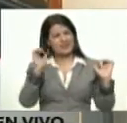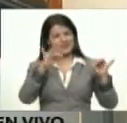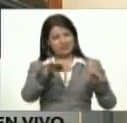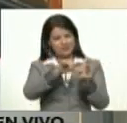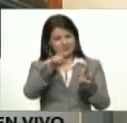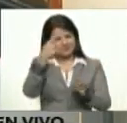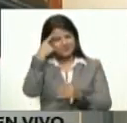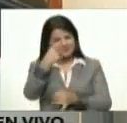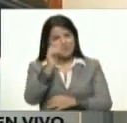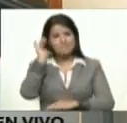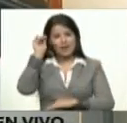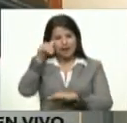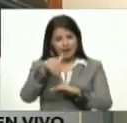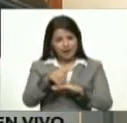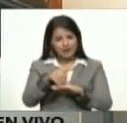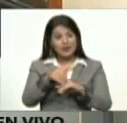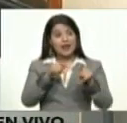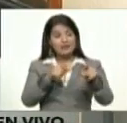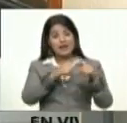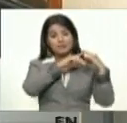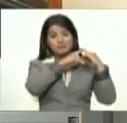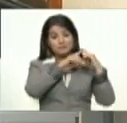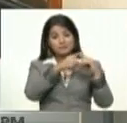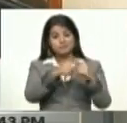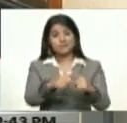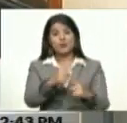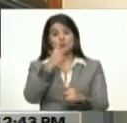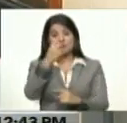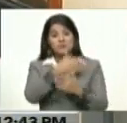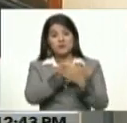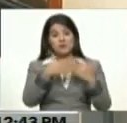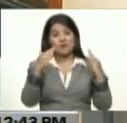Maracay, entregó la llave de la vivienda,